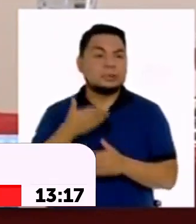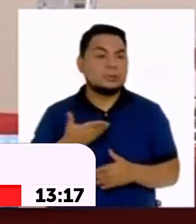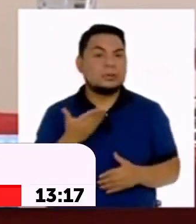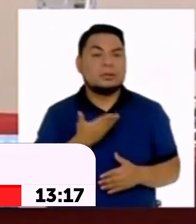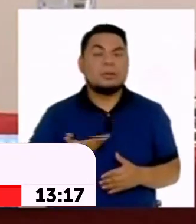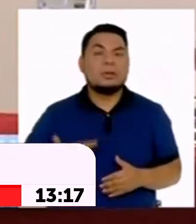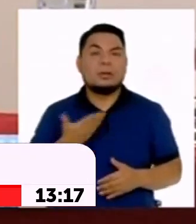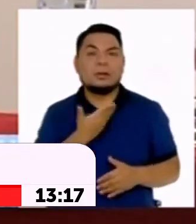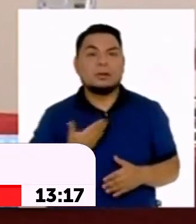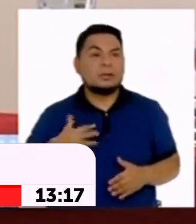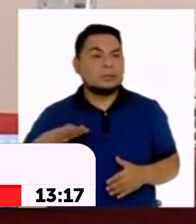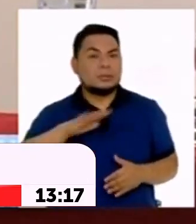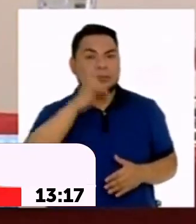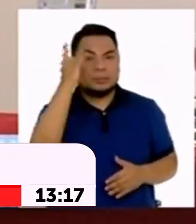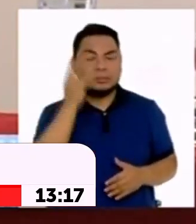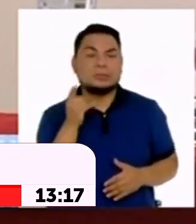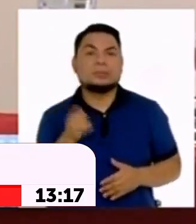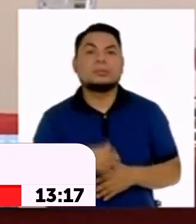estado de emergencia nacional,